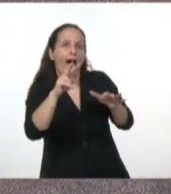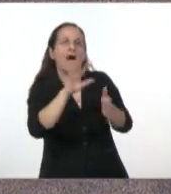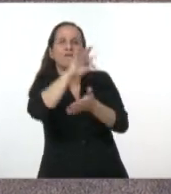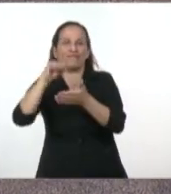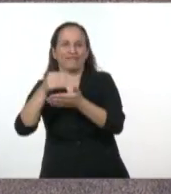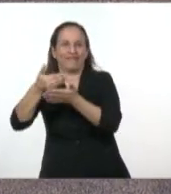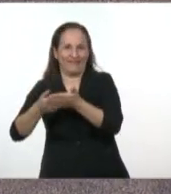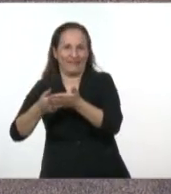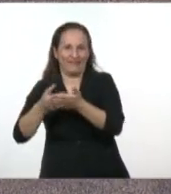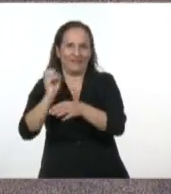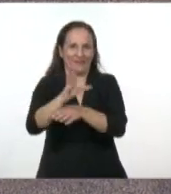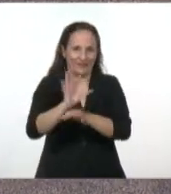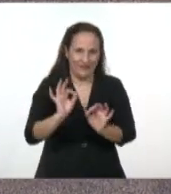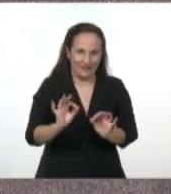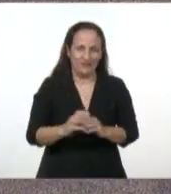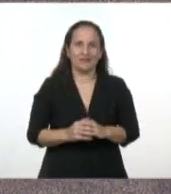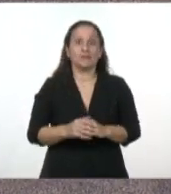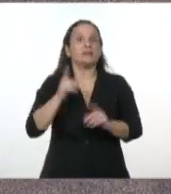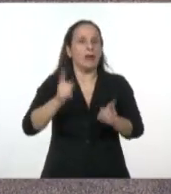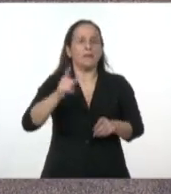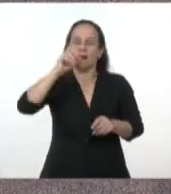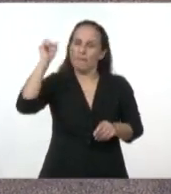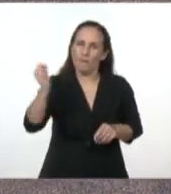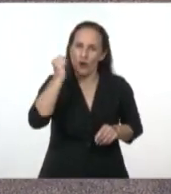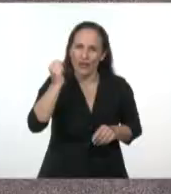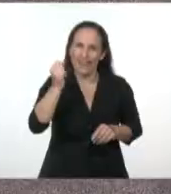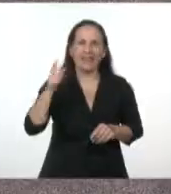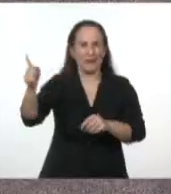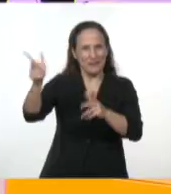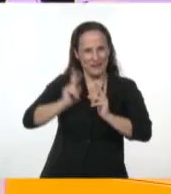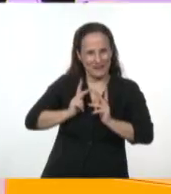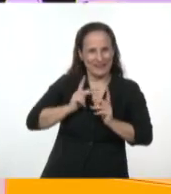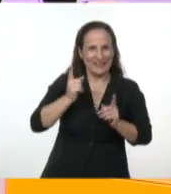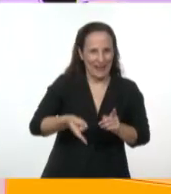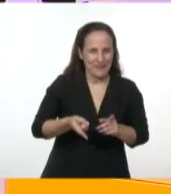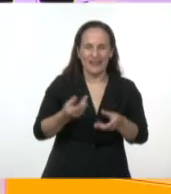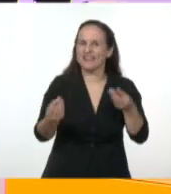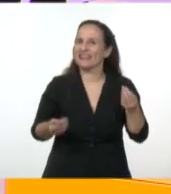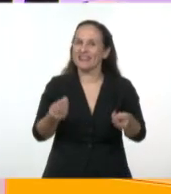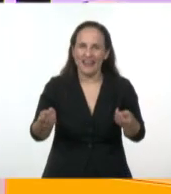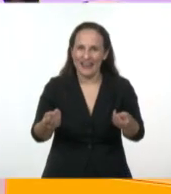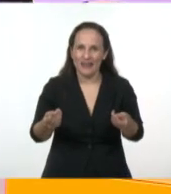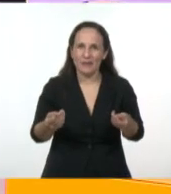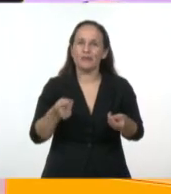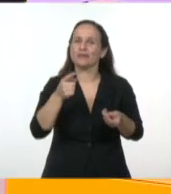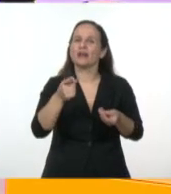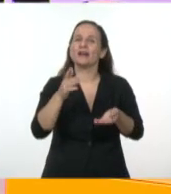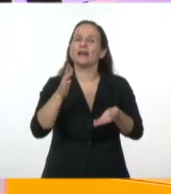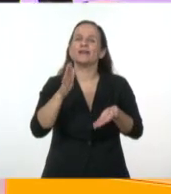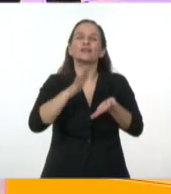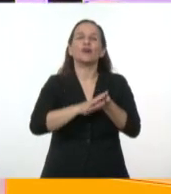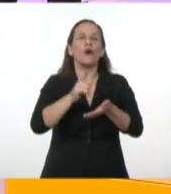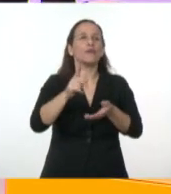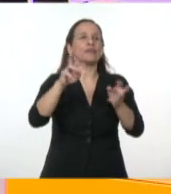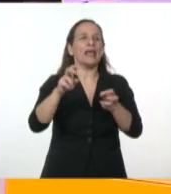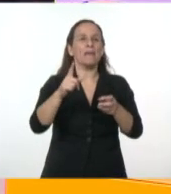Y además aparece algo muy importante que vos lo mencionabas, que tiene que ver con este componente